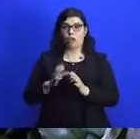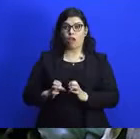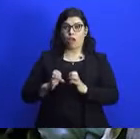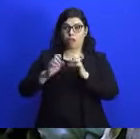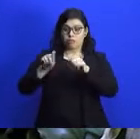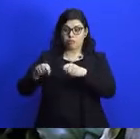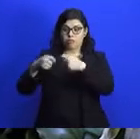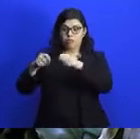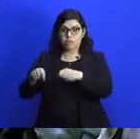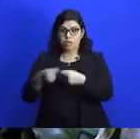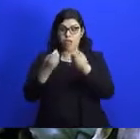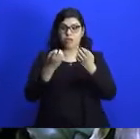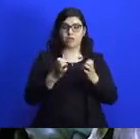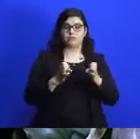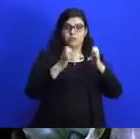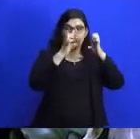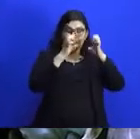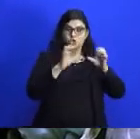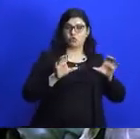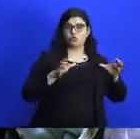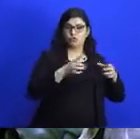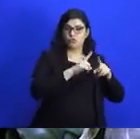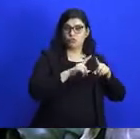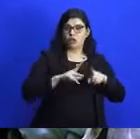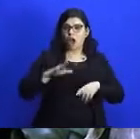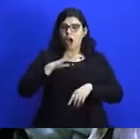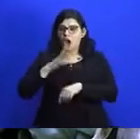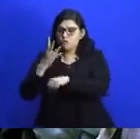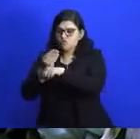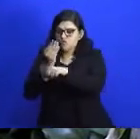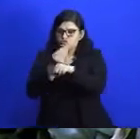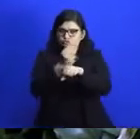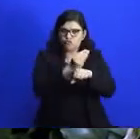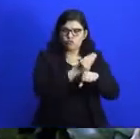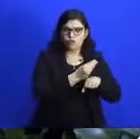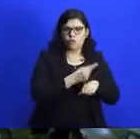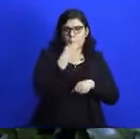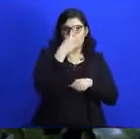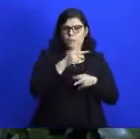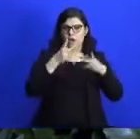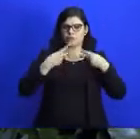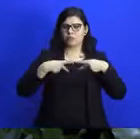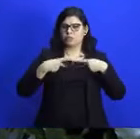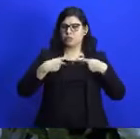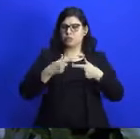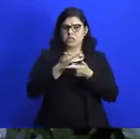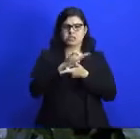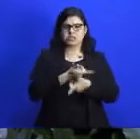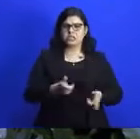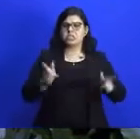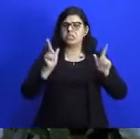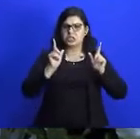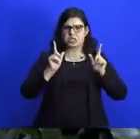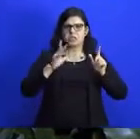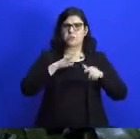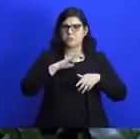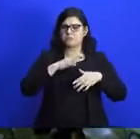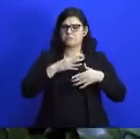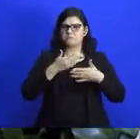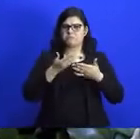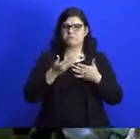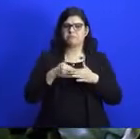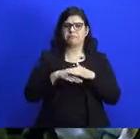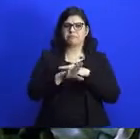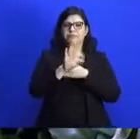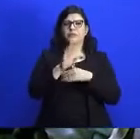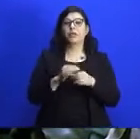nuestras tiendas y de nuestros clubes para que sean más accesibles para todos y para todas. Por ejemplo, estamos poniendo